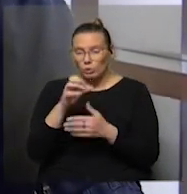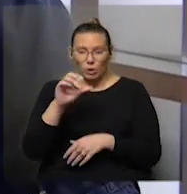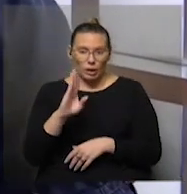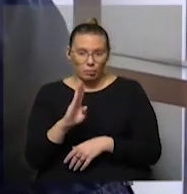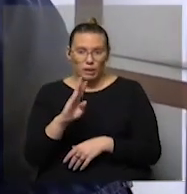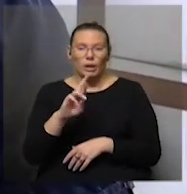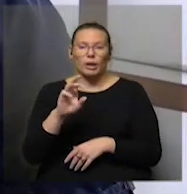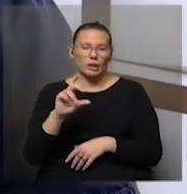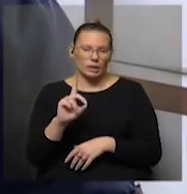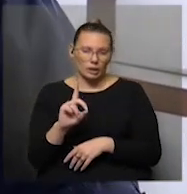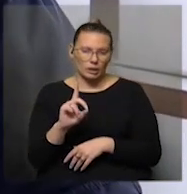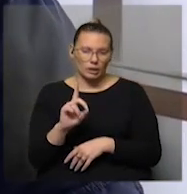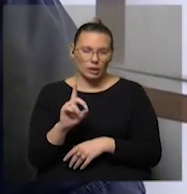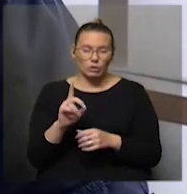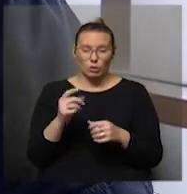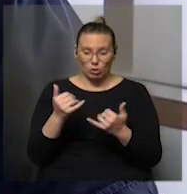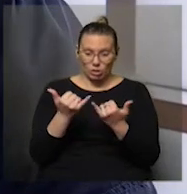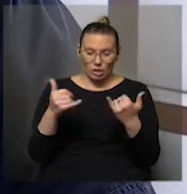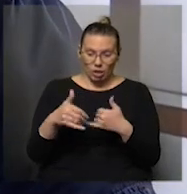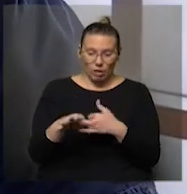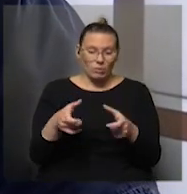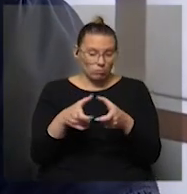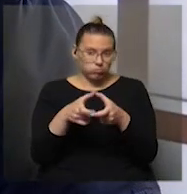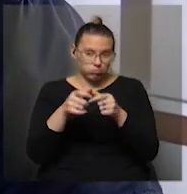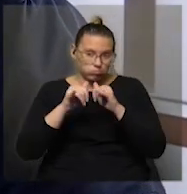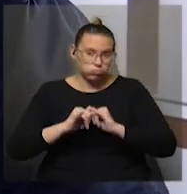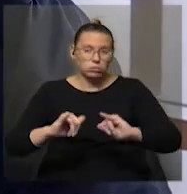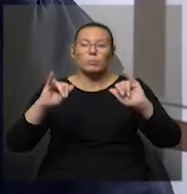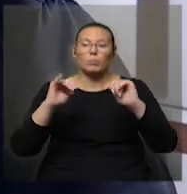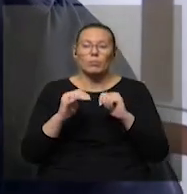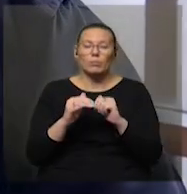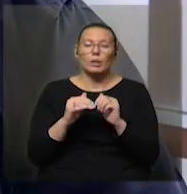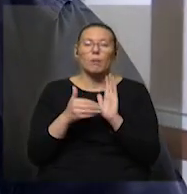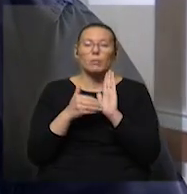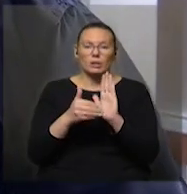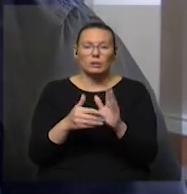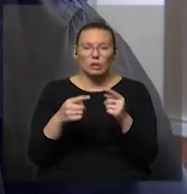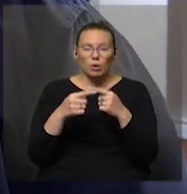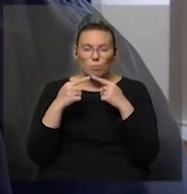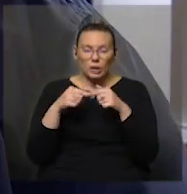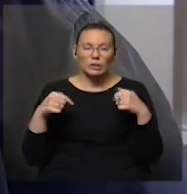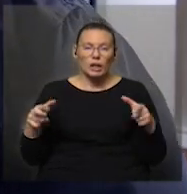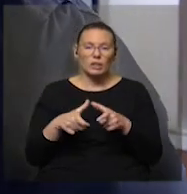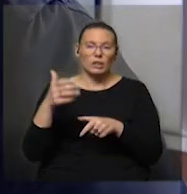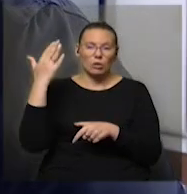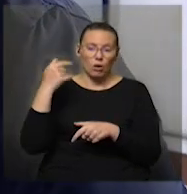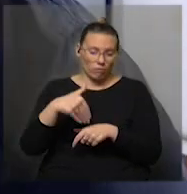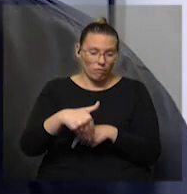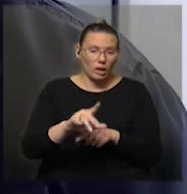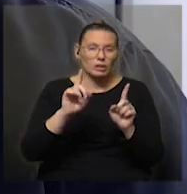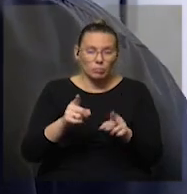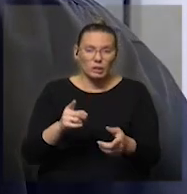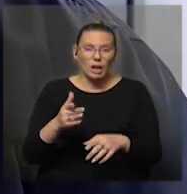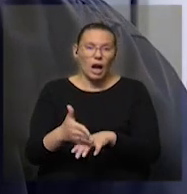llama Red, que justamente estos días sale de forma física, presentando material del disco que ya está para salir también